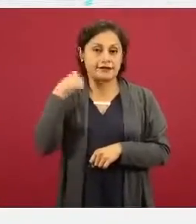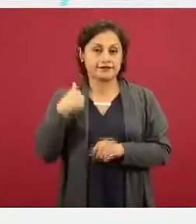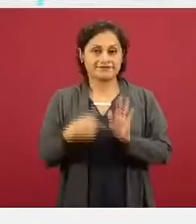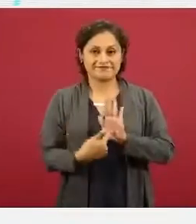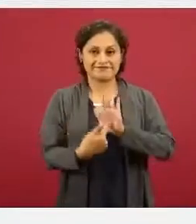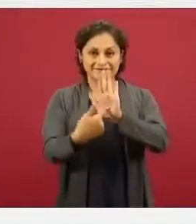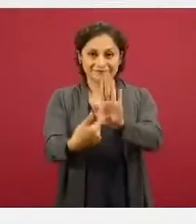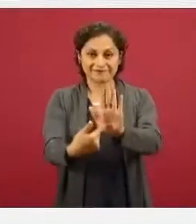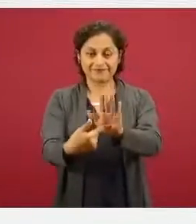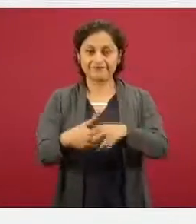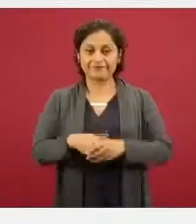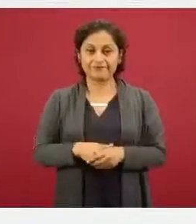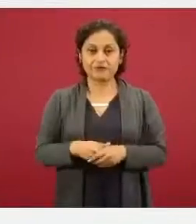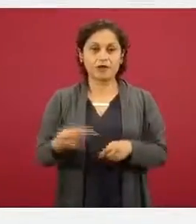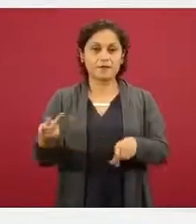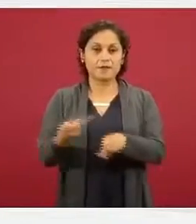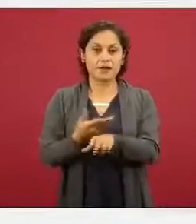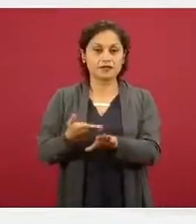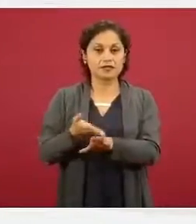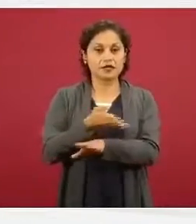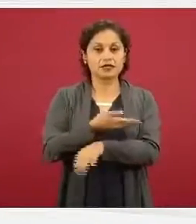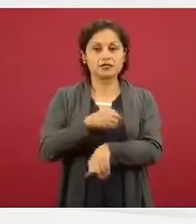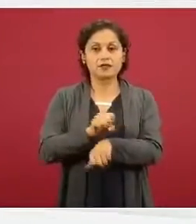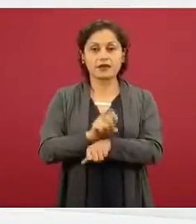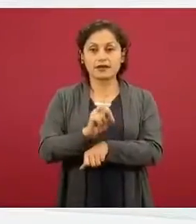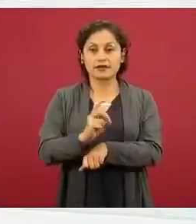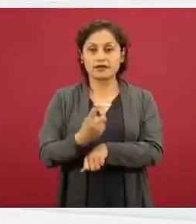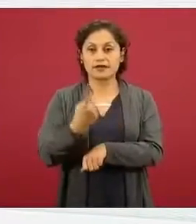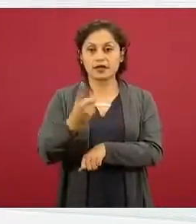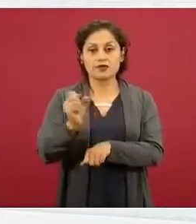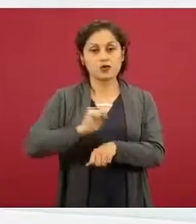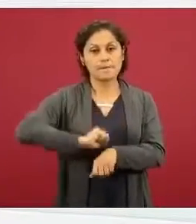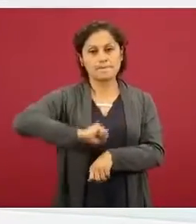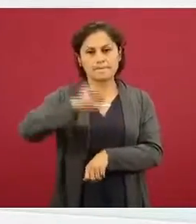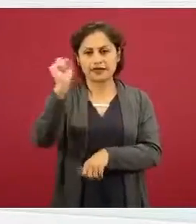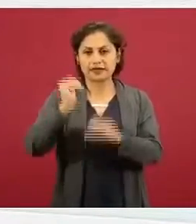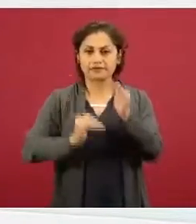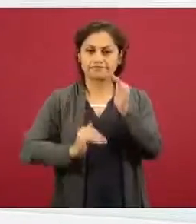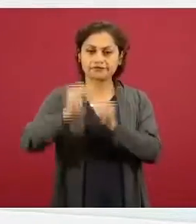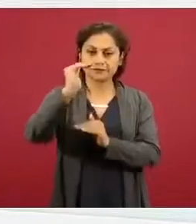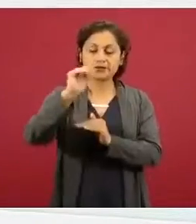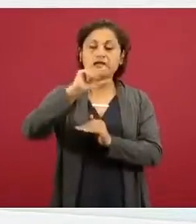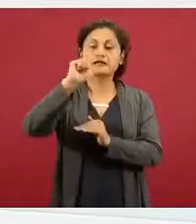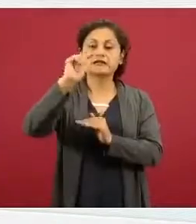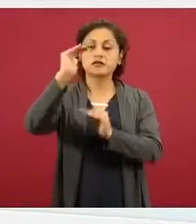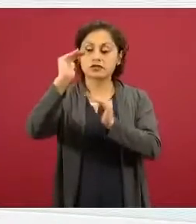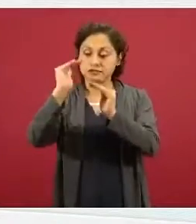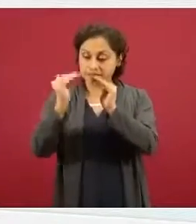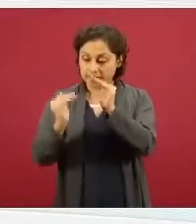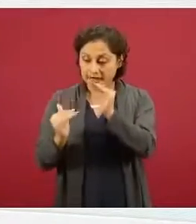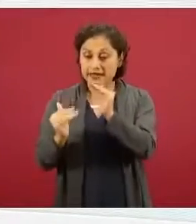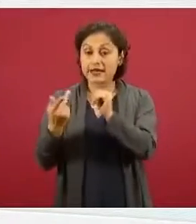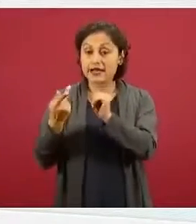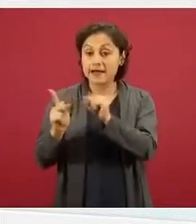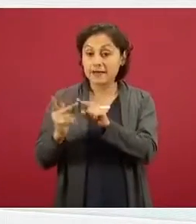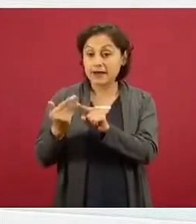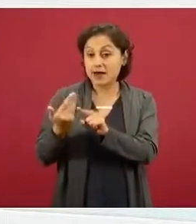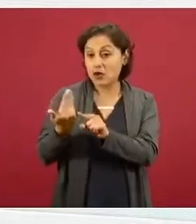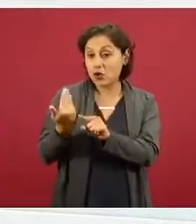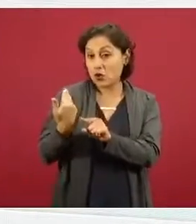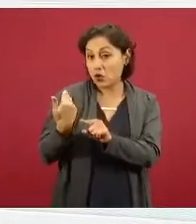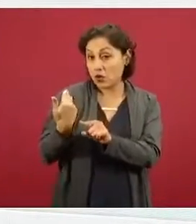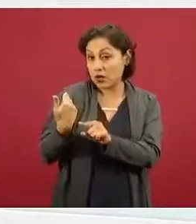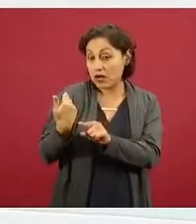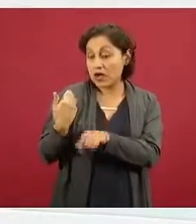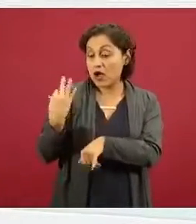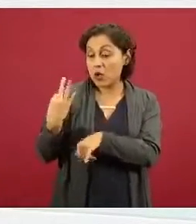en donde después de un pico máximo en la semana 31, tuvimos un descenso, pero en las últimas semanas y aún en la última semana,